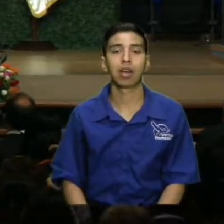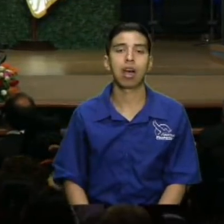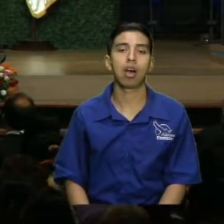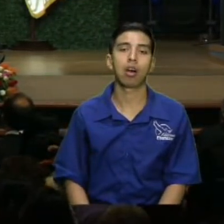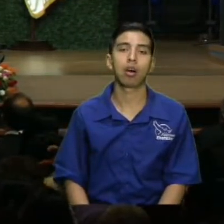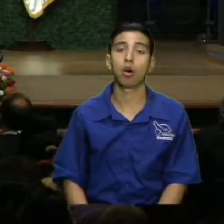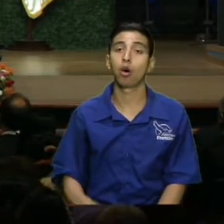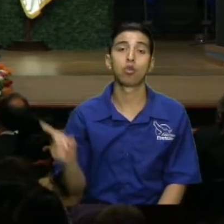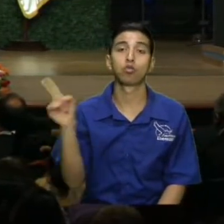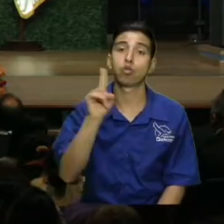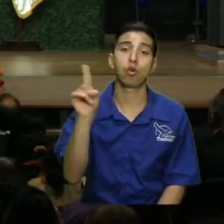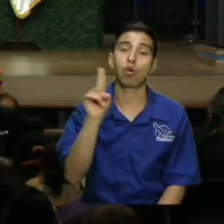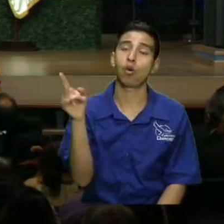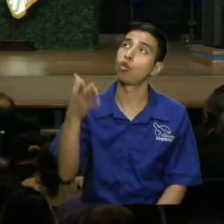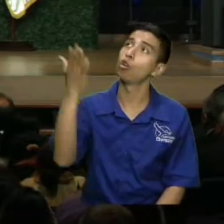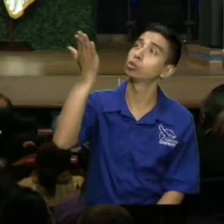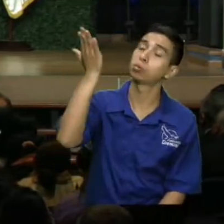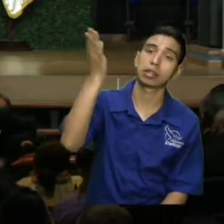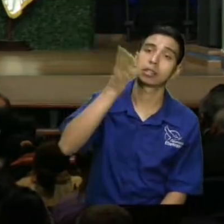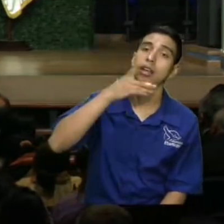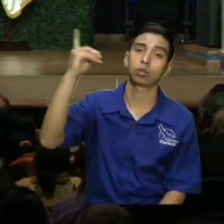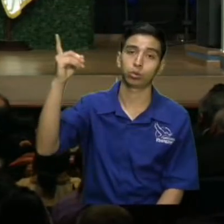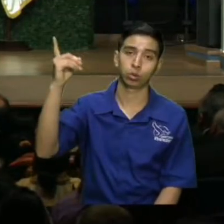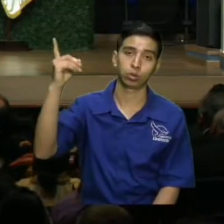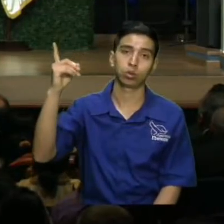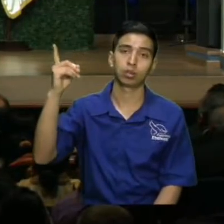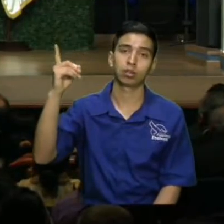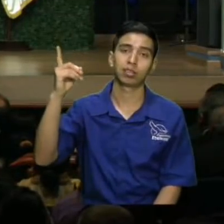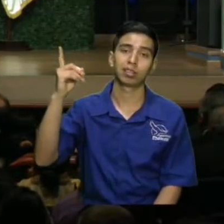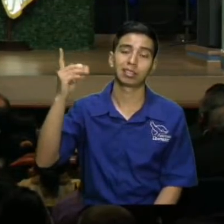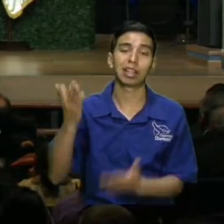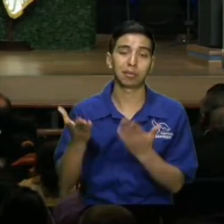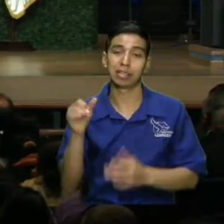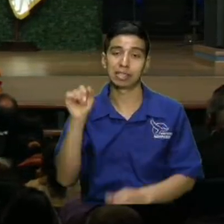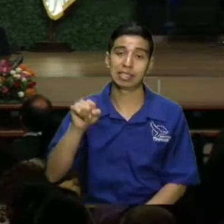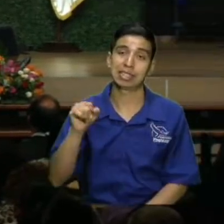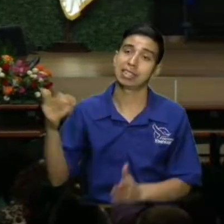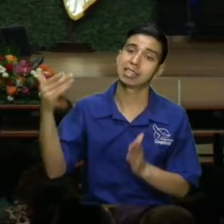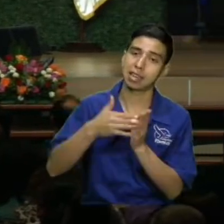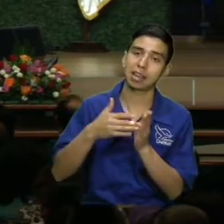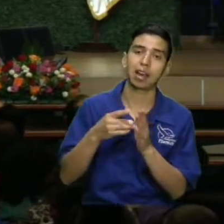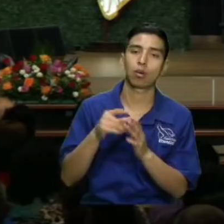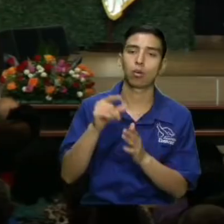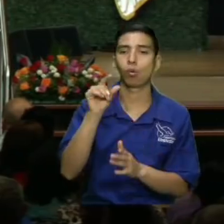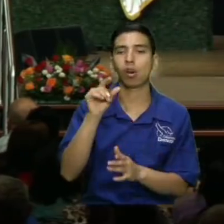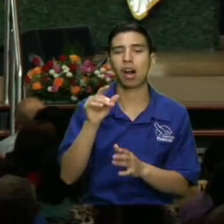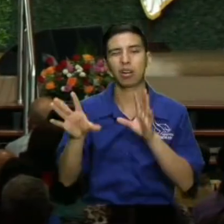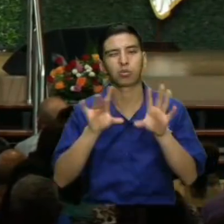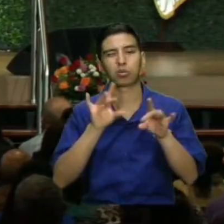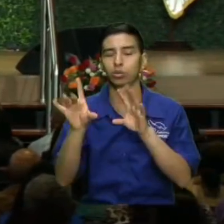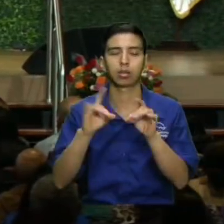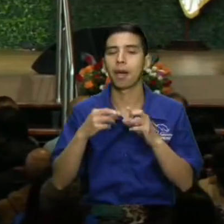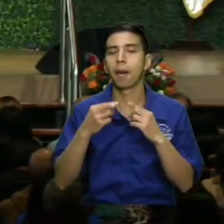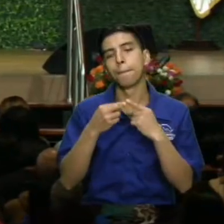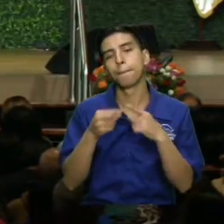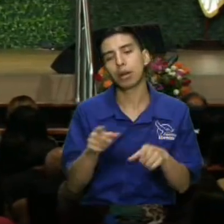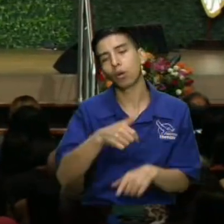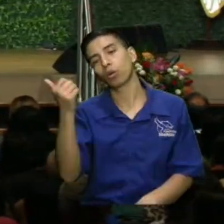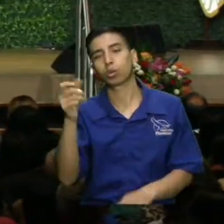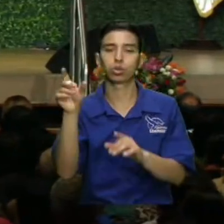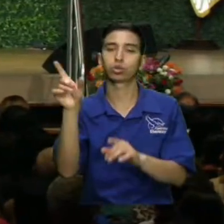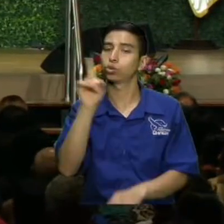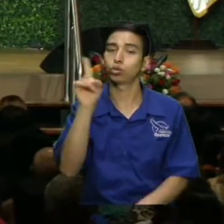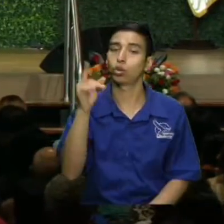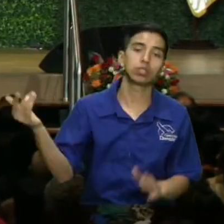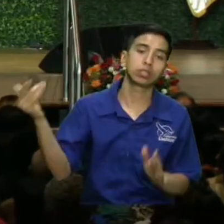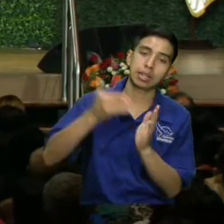no los reclama. Algunos se van a venir como consecuencia. Pero otros no van a venir. Usted los tiene que